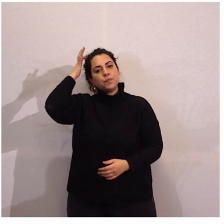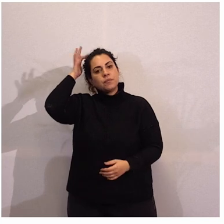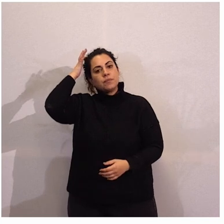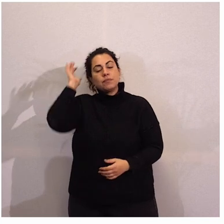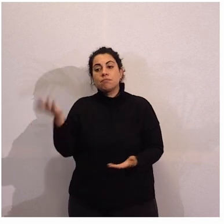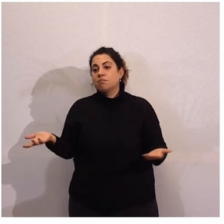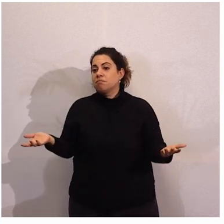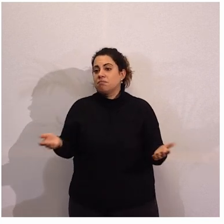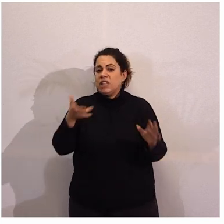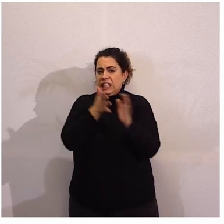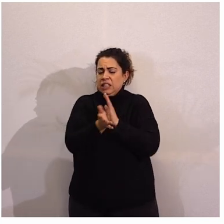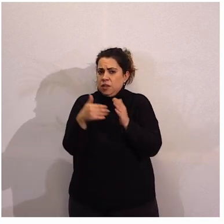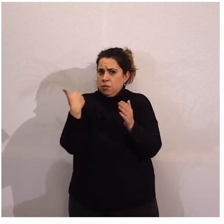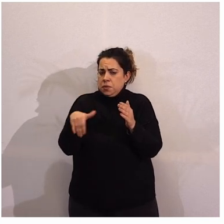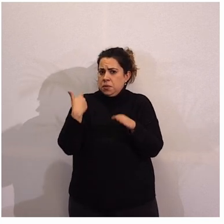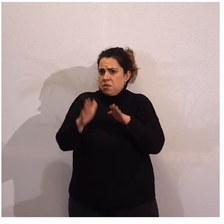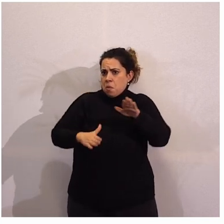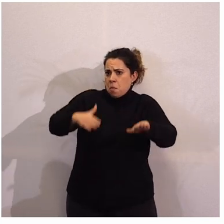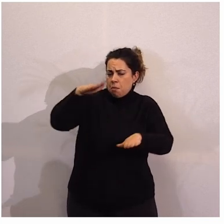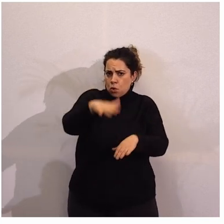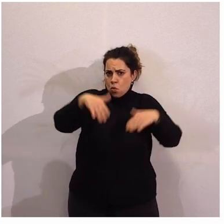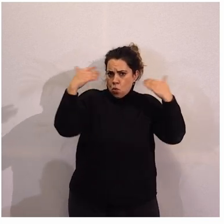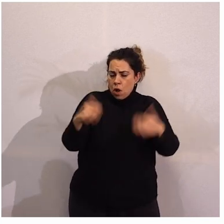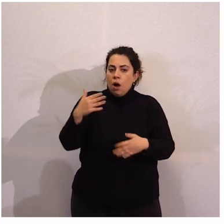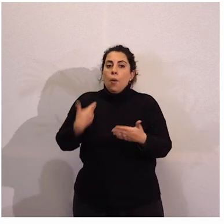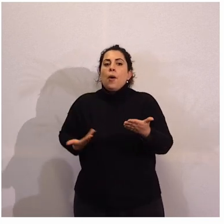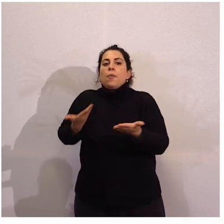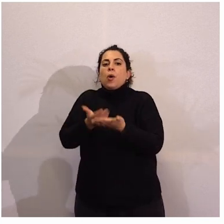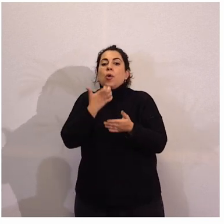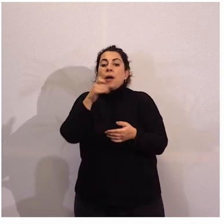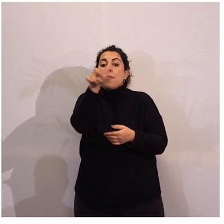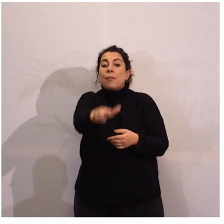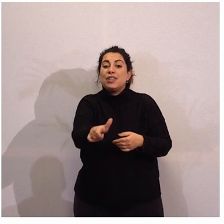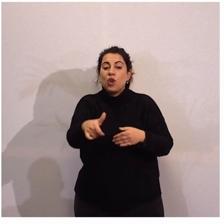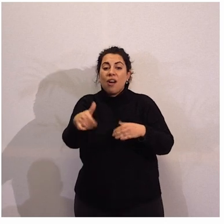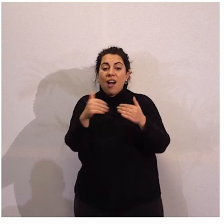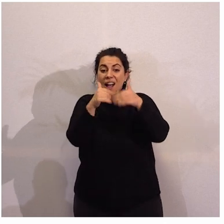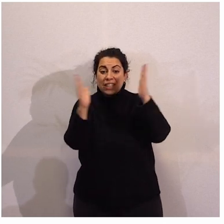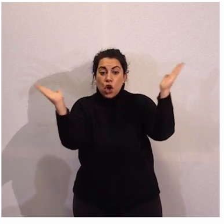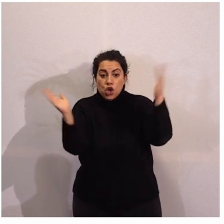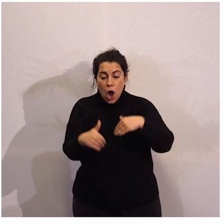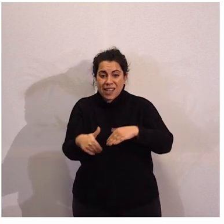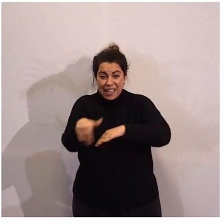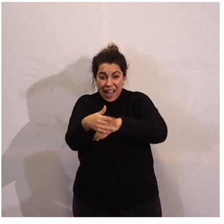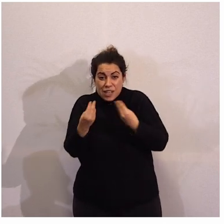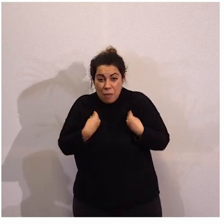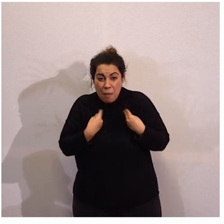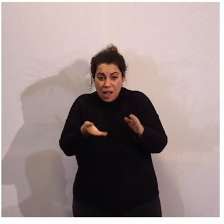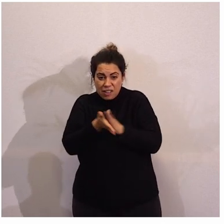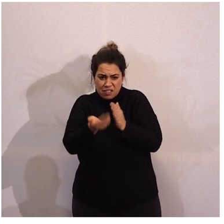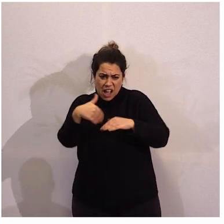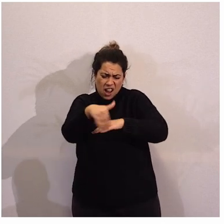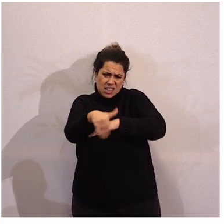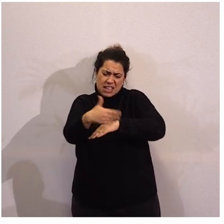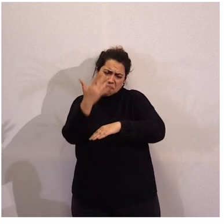es un salto muy grande el que se propone a una persona sin hogar, además ya con una antigüedad en la